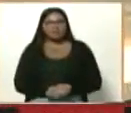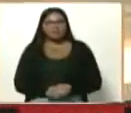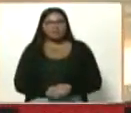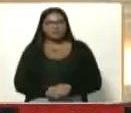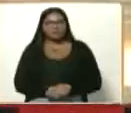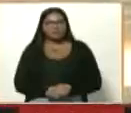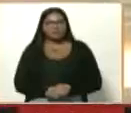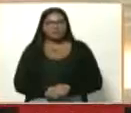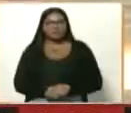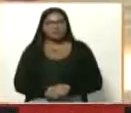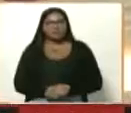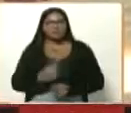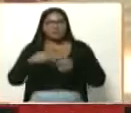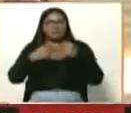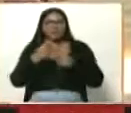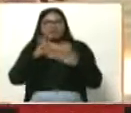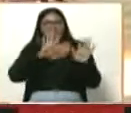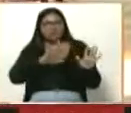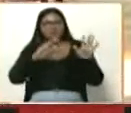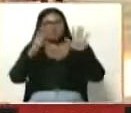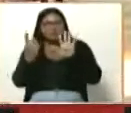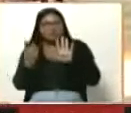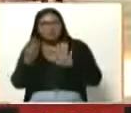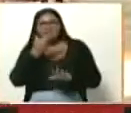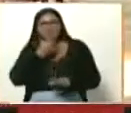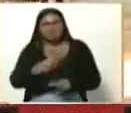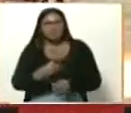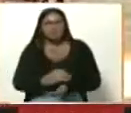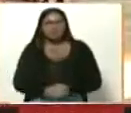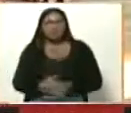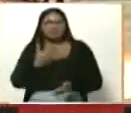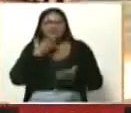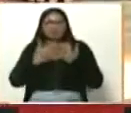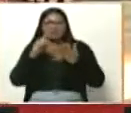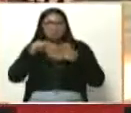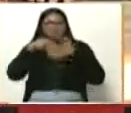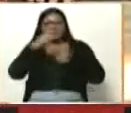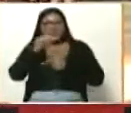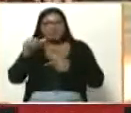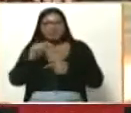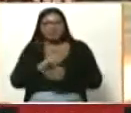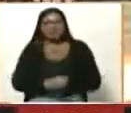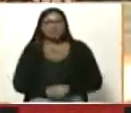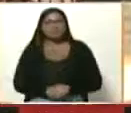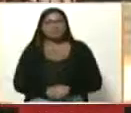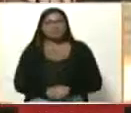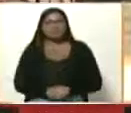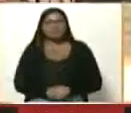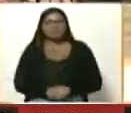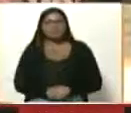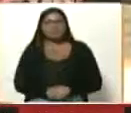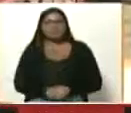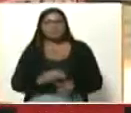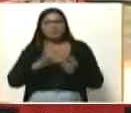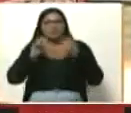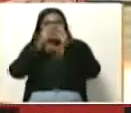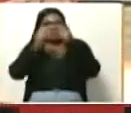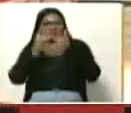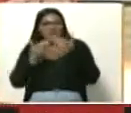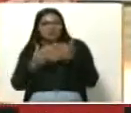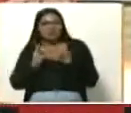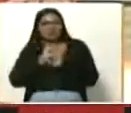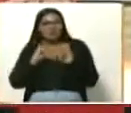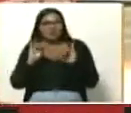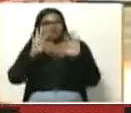regresiva. 16 de diciembre. Gracias, Araceli García, presidenta de la Red de Arte. Mira, ya estamos